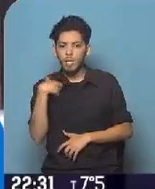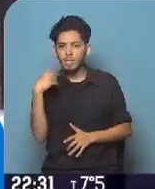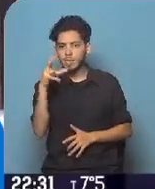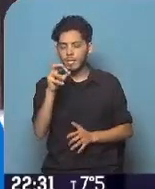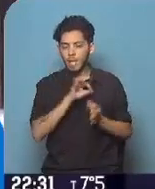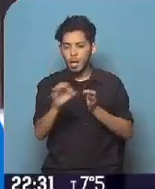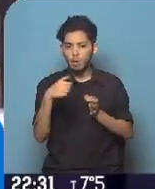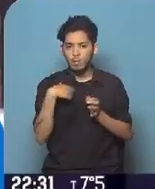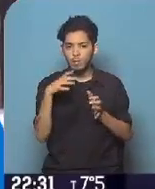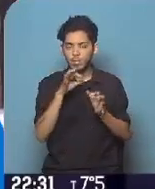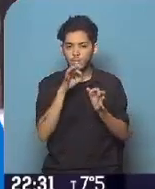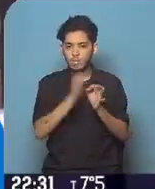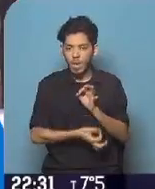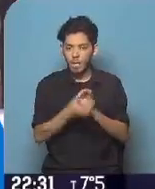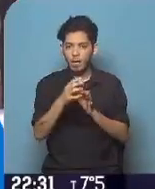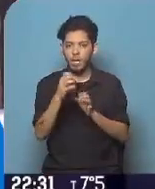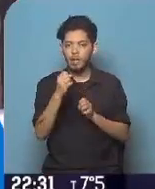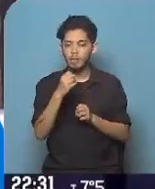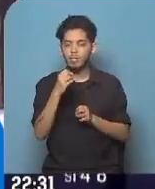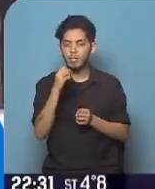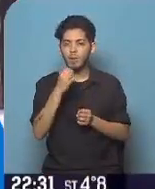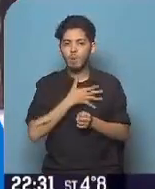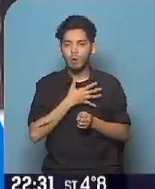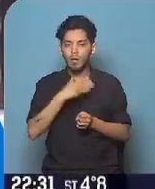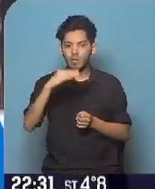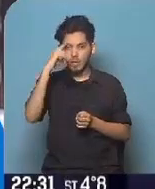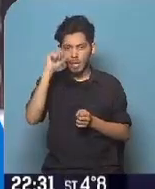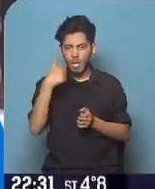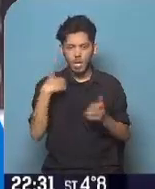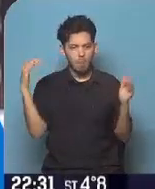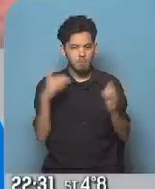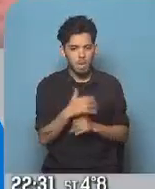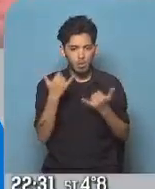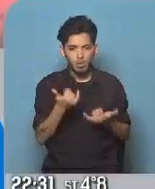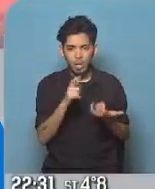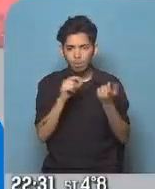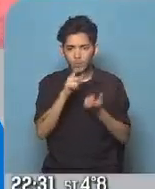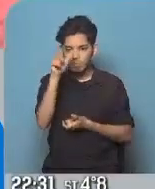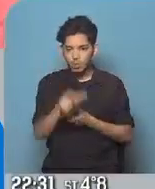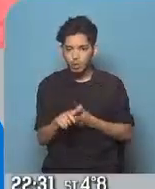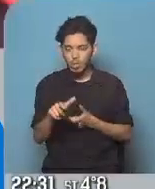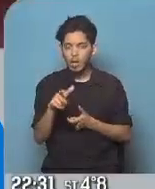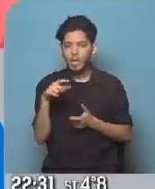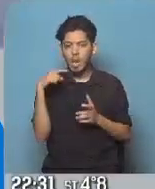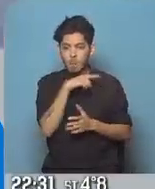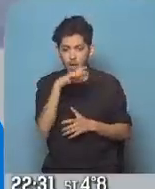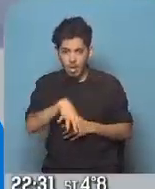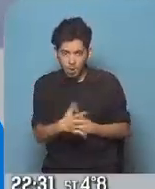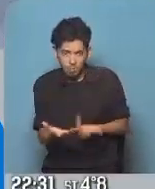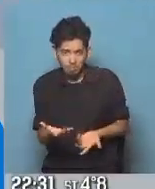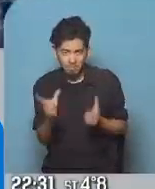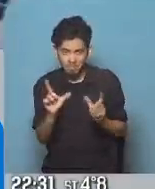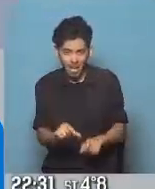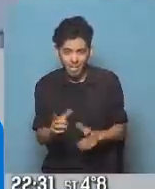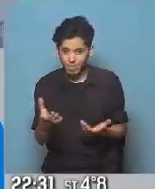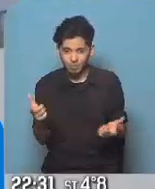de la República Checa, es la región que menos inmigrantes tiene en Alemania. Sin embargo, allí, Alternativa para